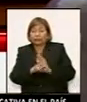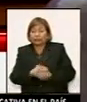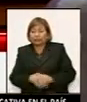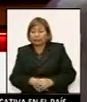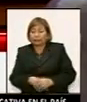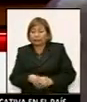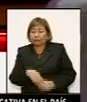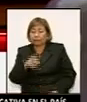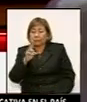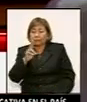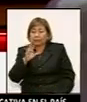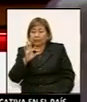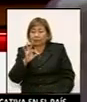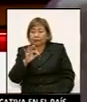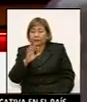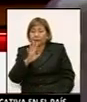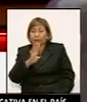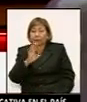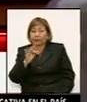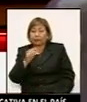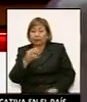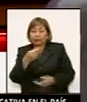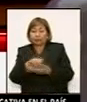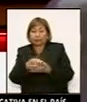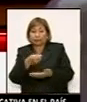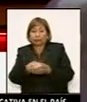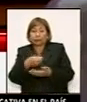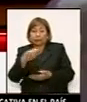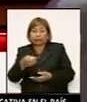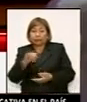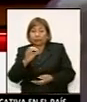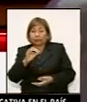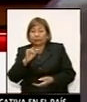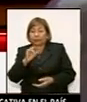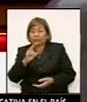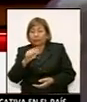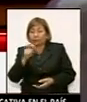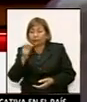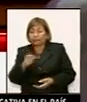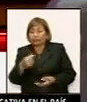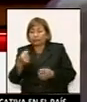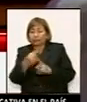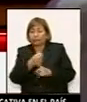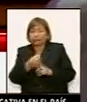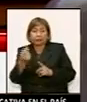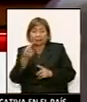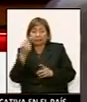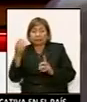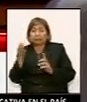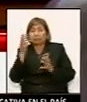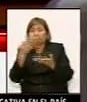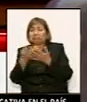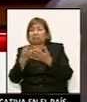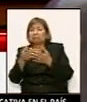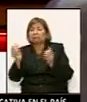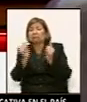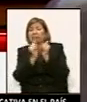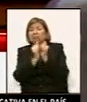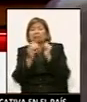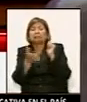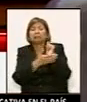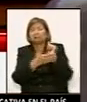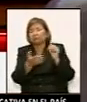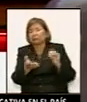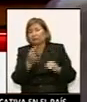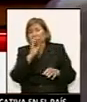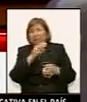la 2543, que busca asegurar el pago de la reparación civil en favor de las víctimas. No basta castigar al delincuente, es necesario empezar